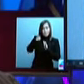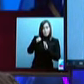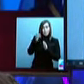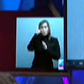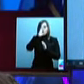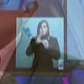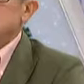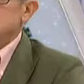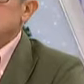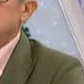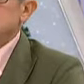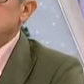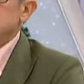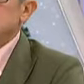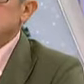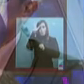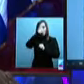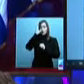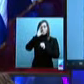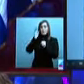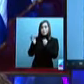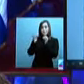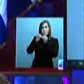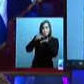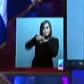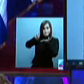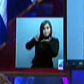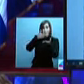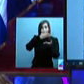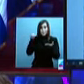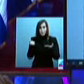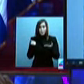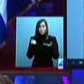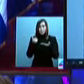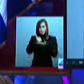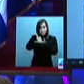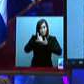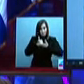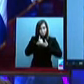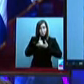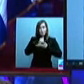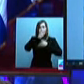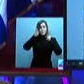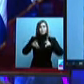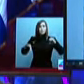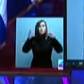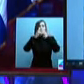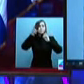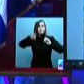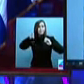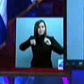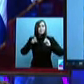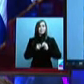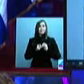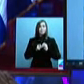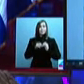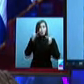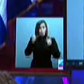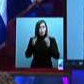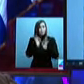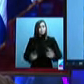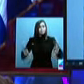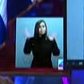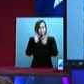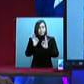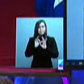por la frontera? Entonces, si ya están acá, no se puede perseguir parturientas alrededor de